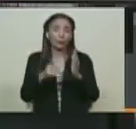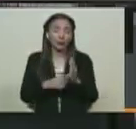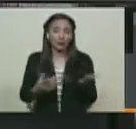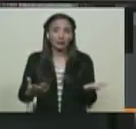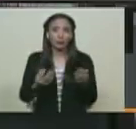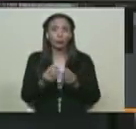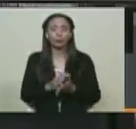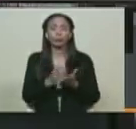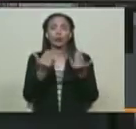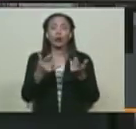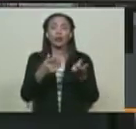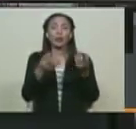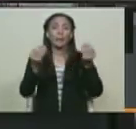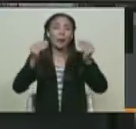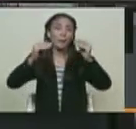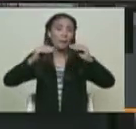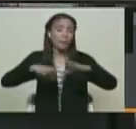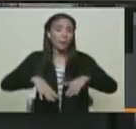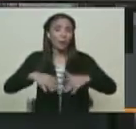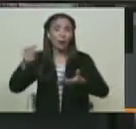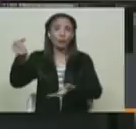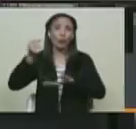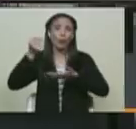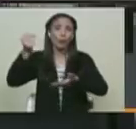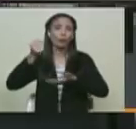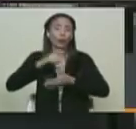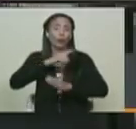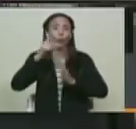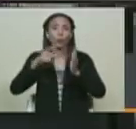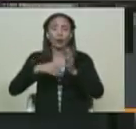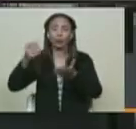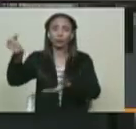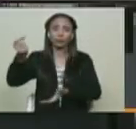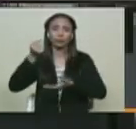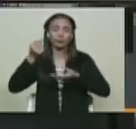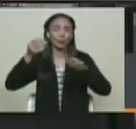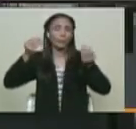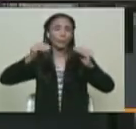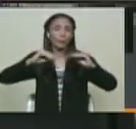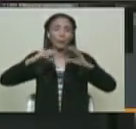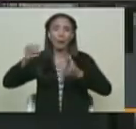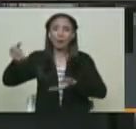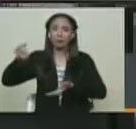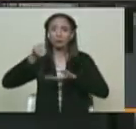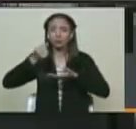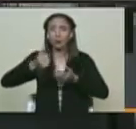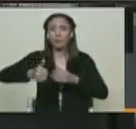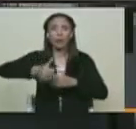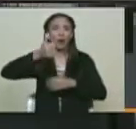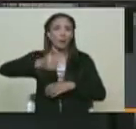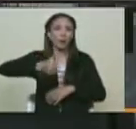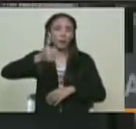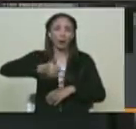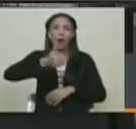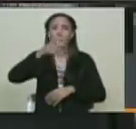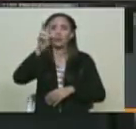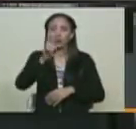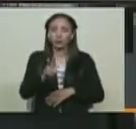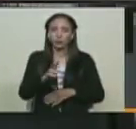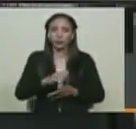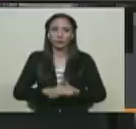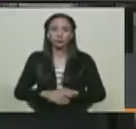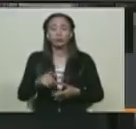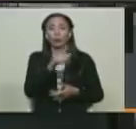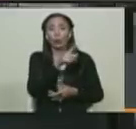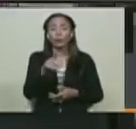la redistribución del ingreso, la distribución de la riqueza nacional en Venezuela, y tengan